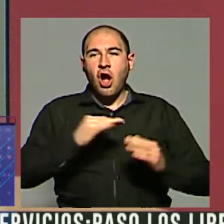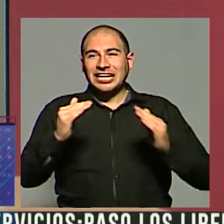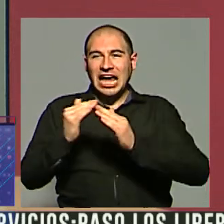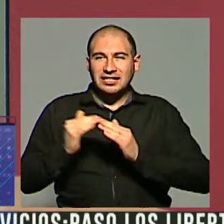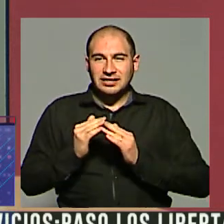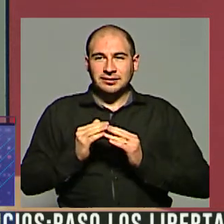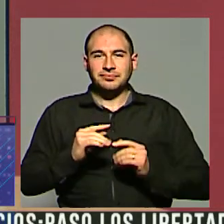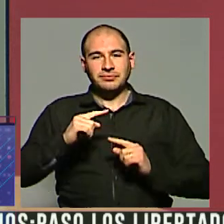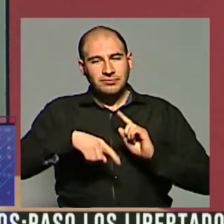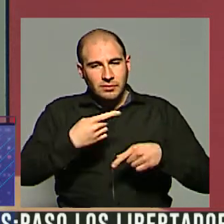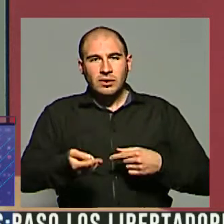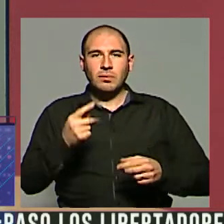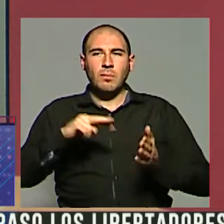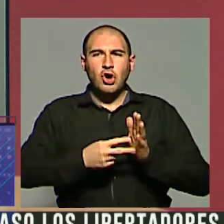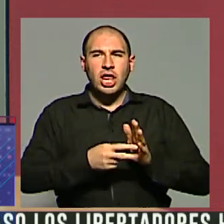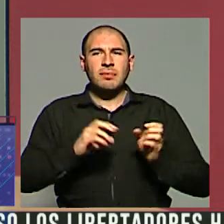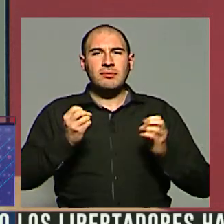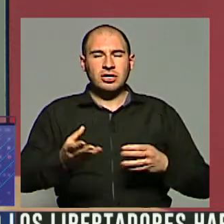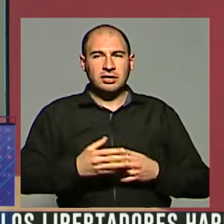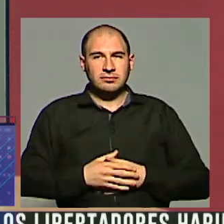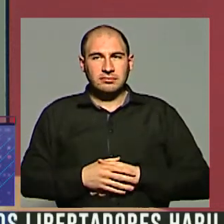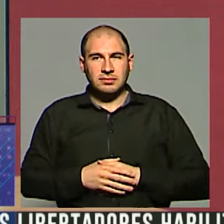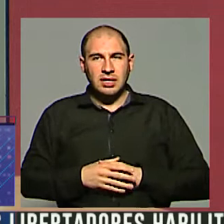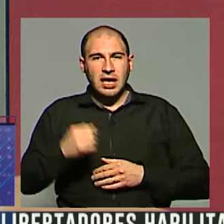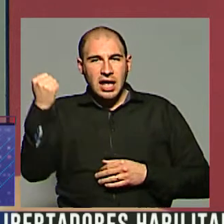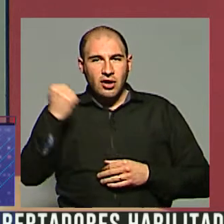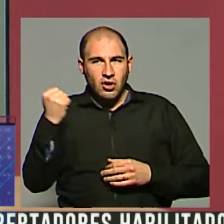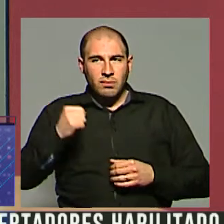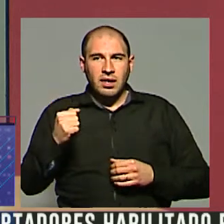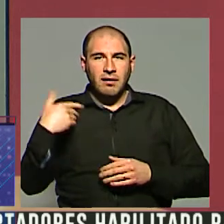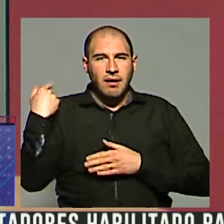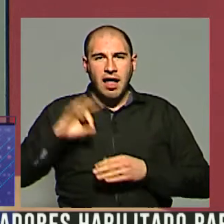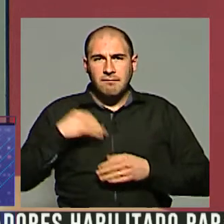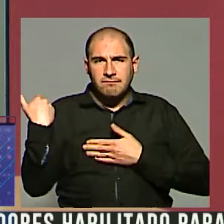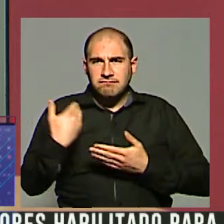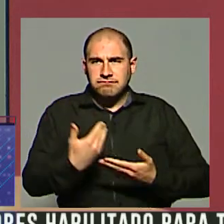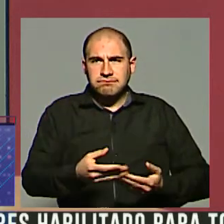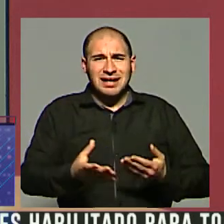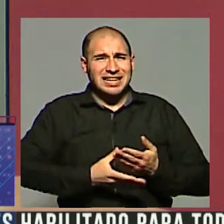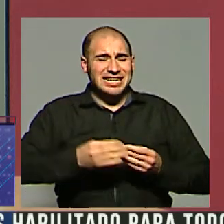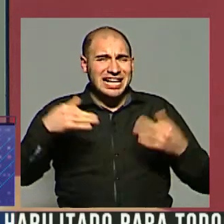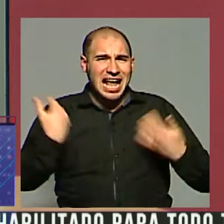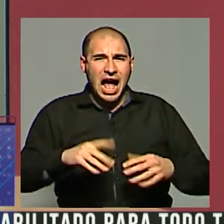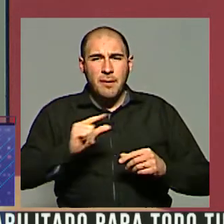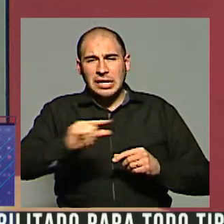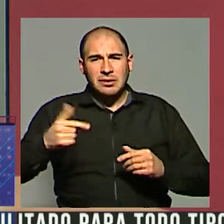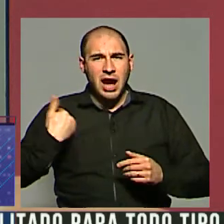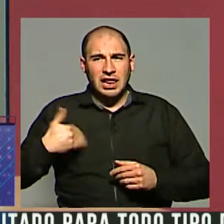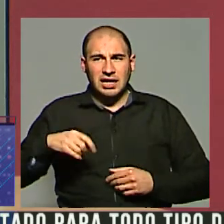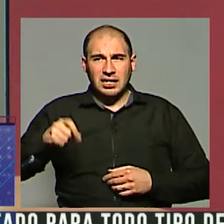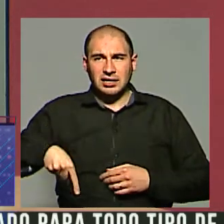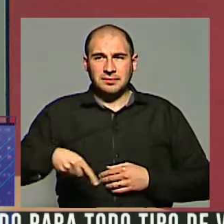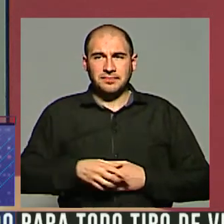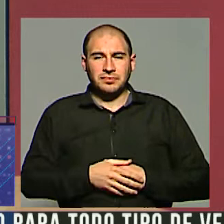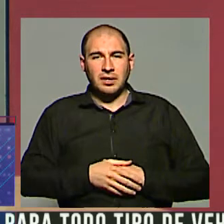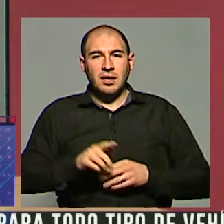se le ha transformado en un problema teniendo en cuenta la economía, cómo se ha venido dando en el año y cómo se han encarecido los créditos en la Argentina. Por lo tanto,